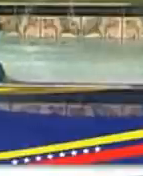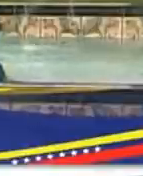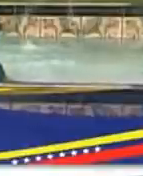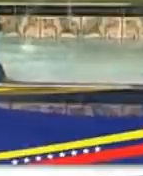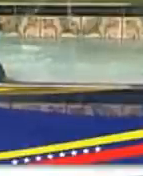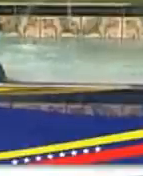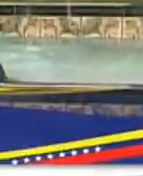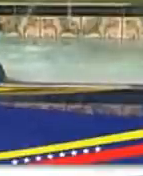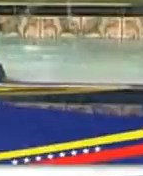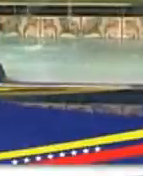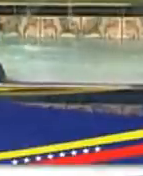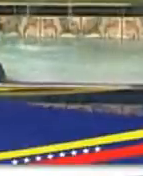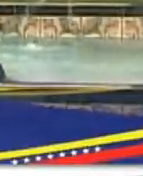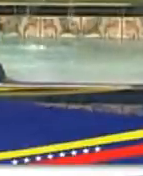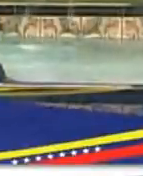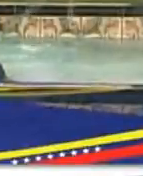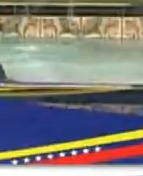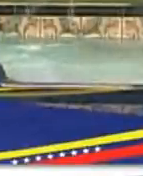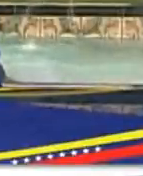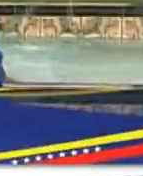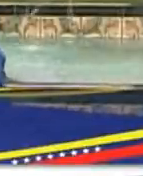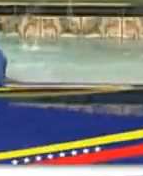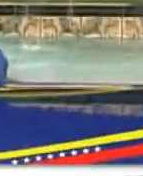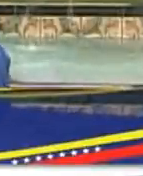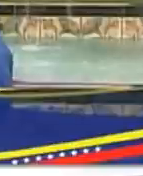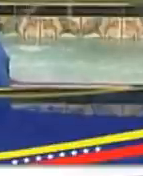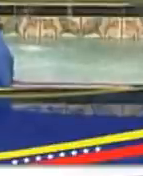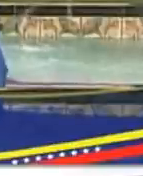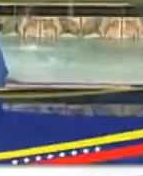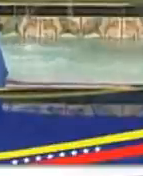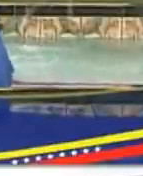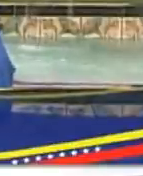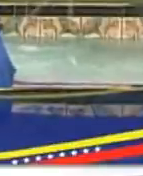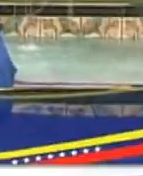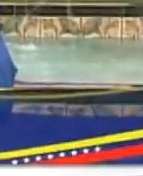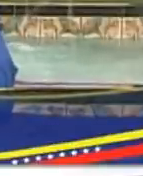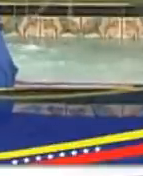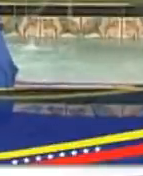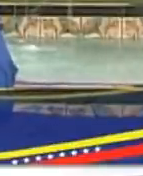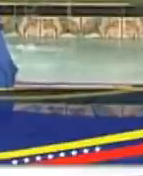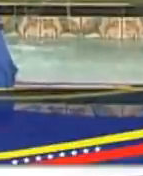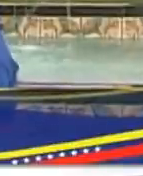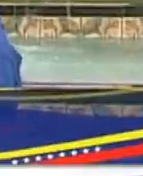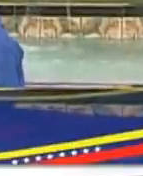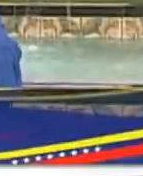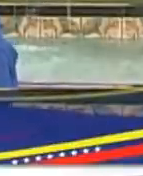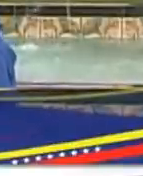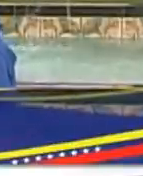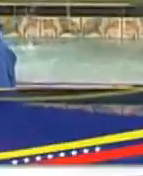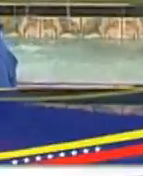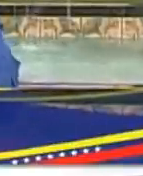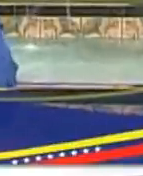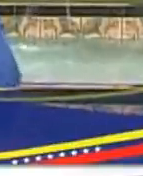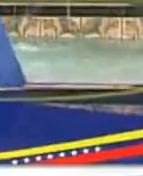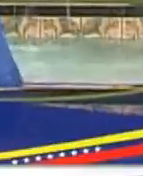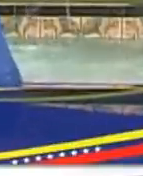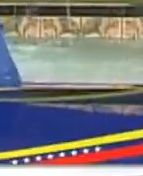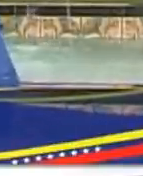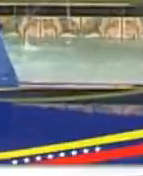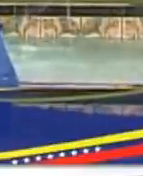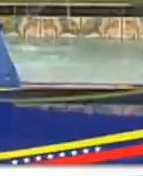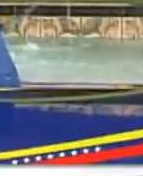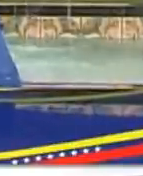social alimento tenemos el sistema ahora hay que ampliarlo y